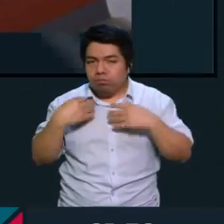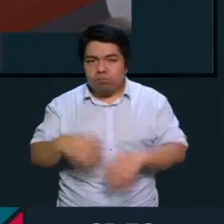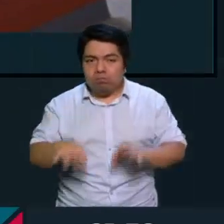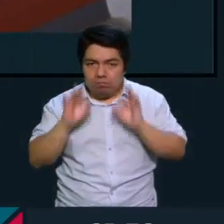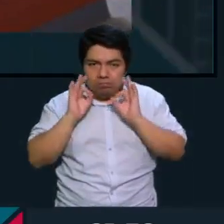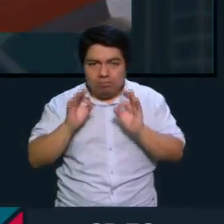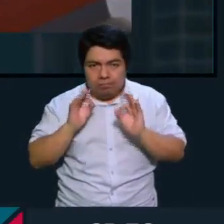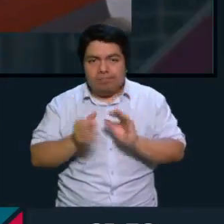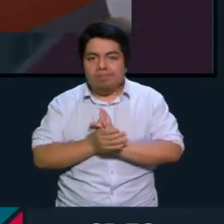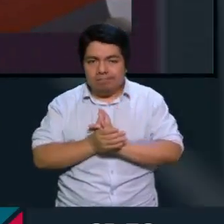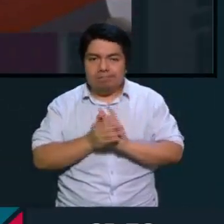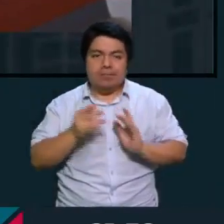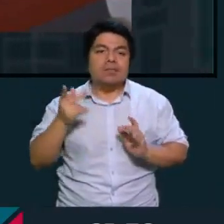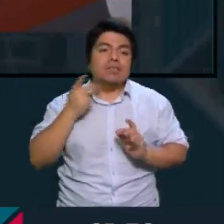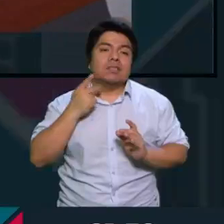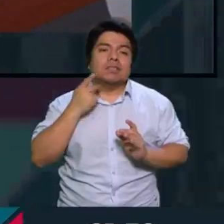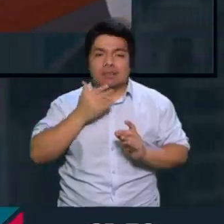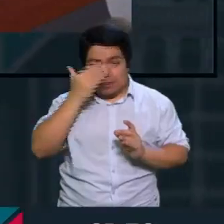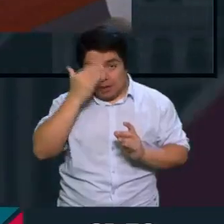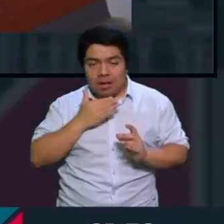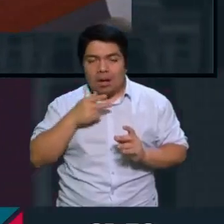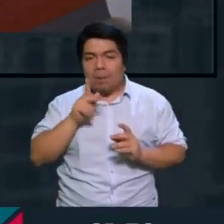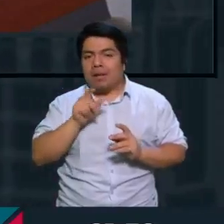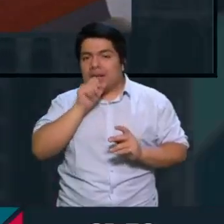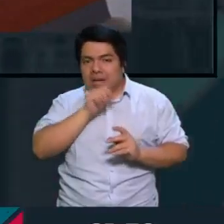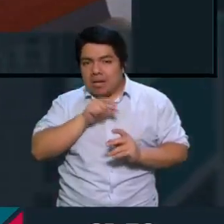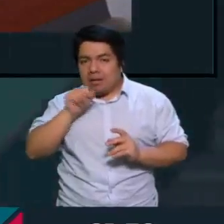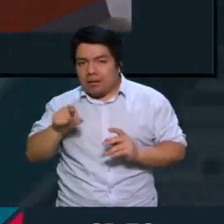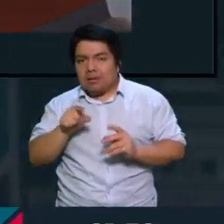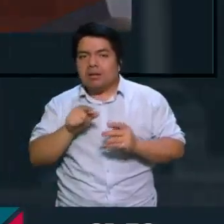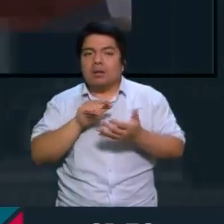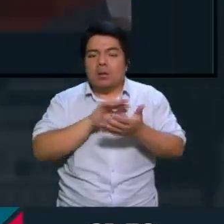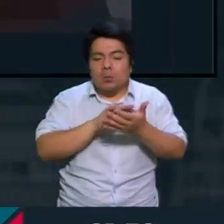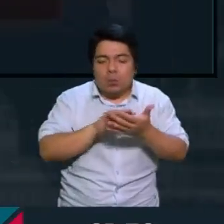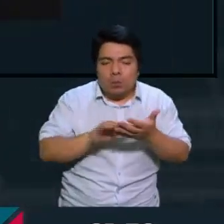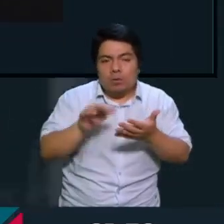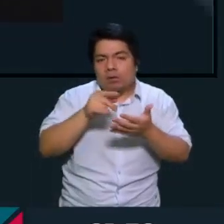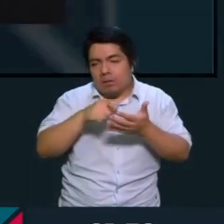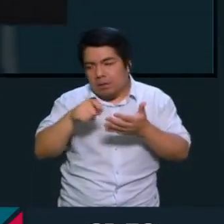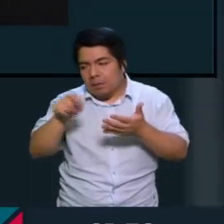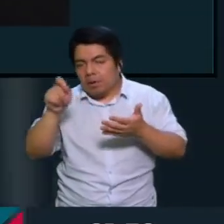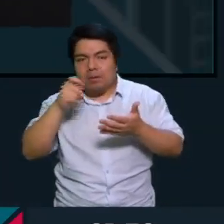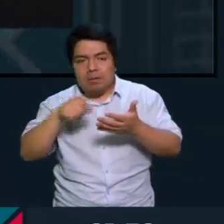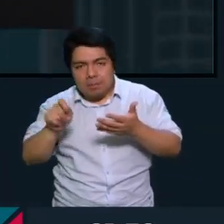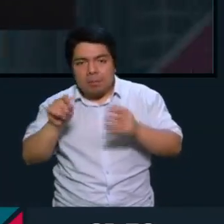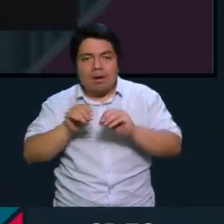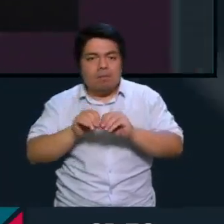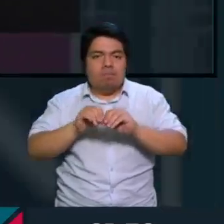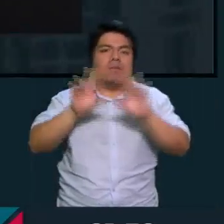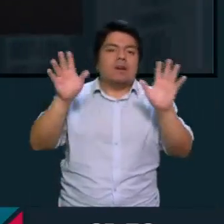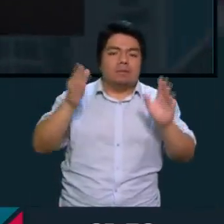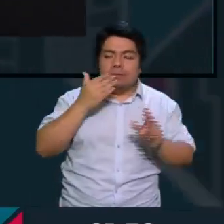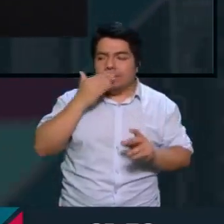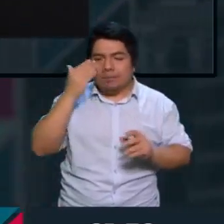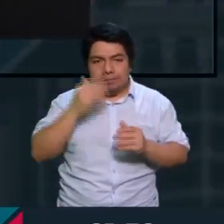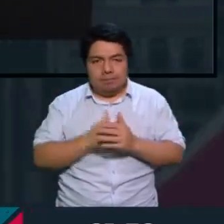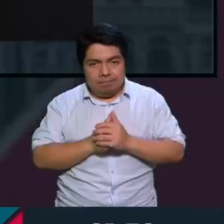es como político, pero también lo es con un lenguaje muy fluido, muy claro y con una